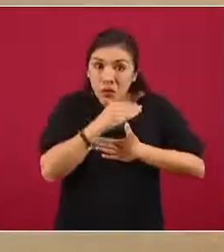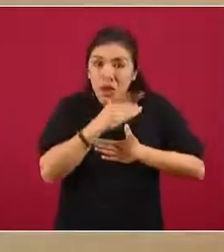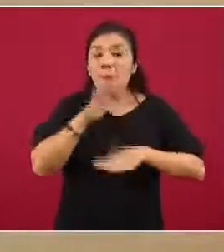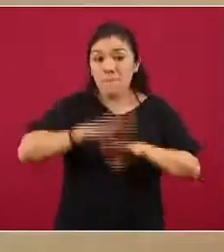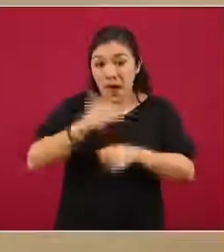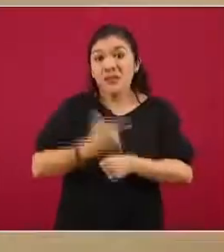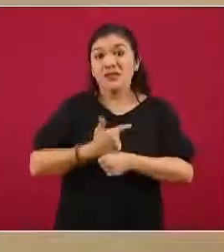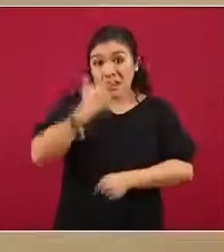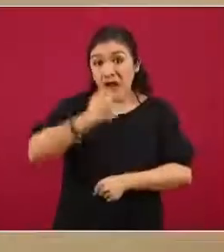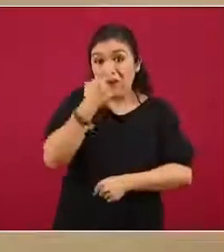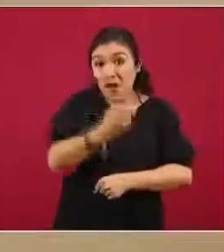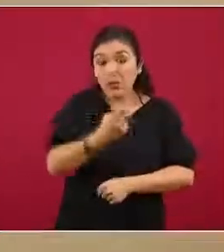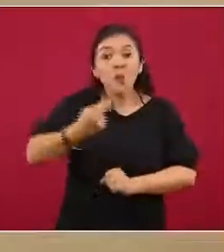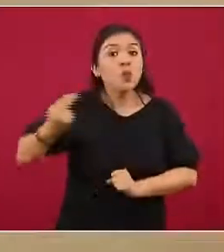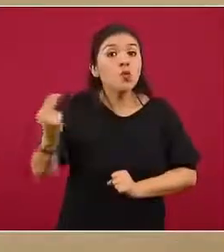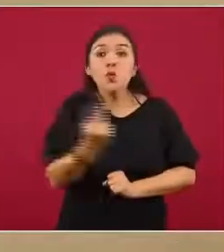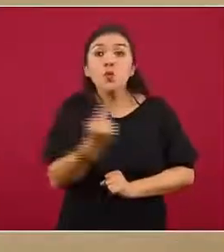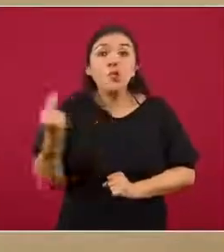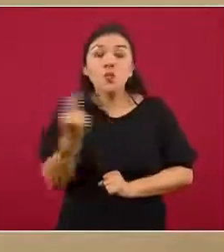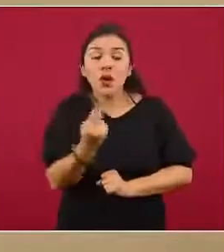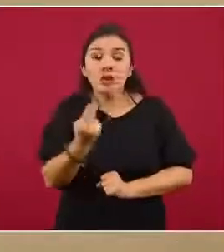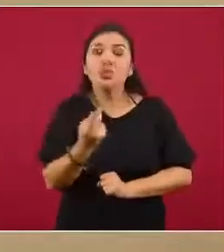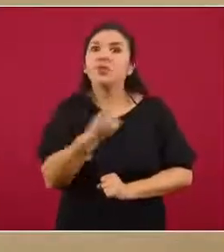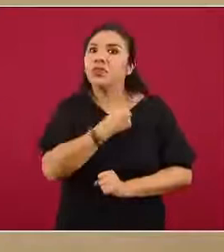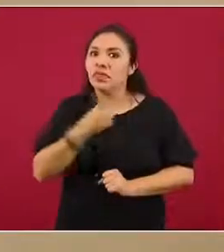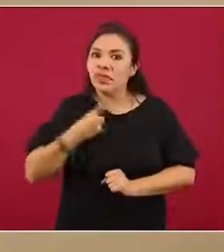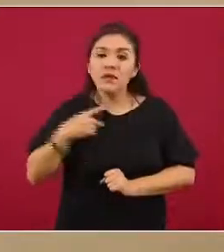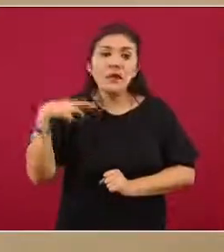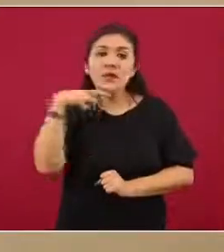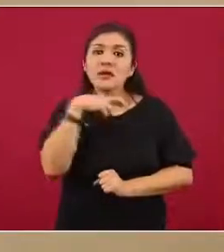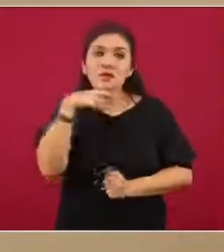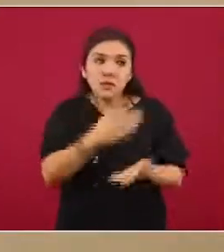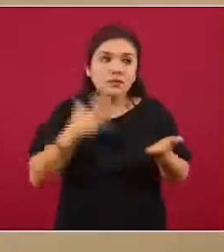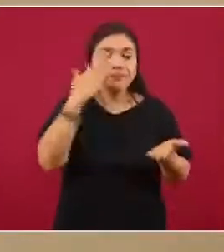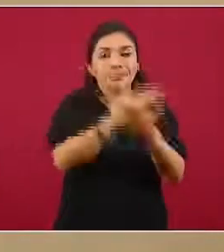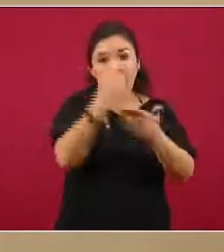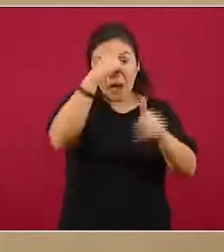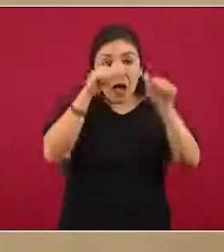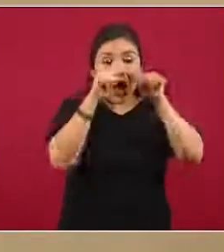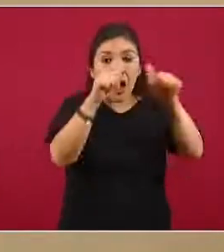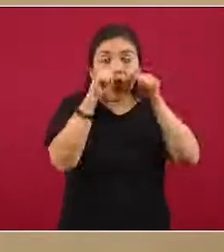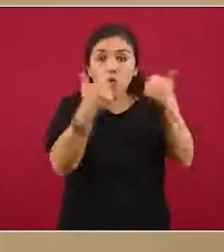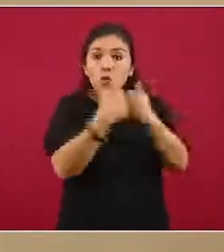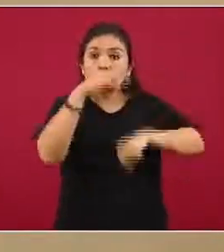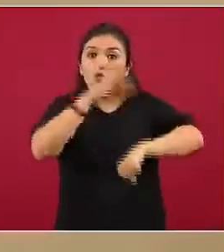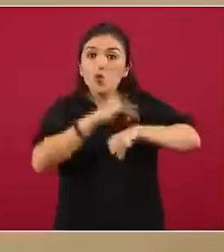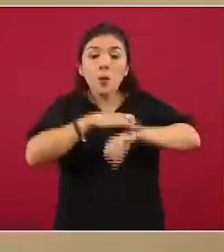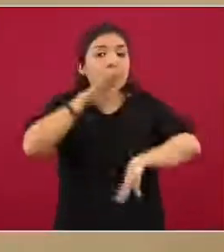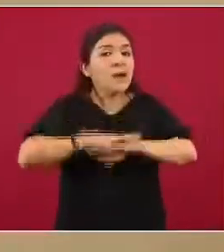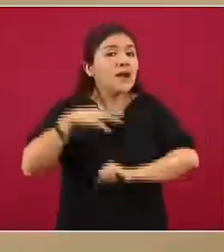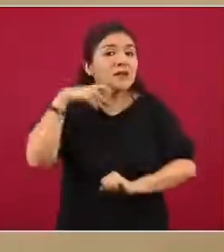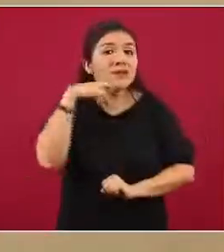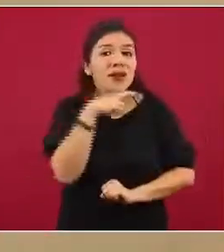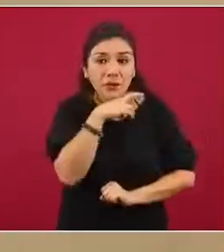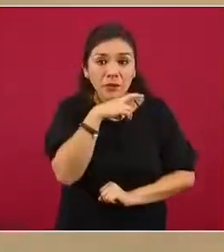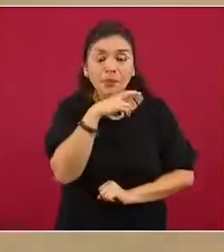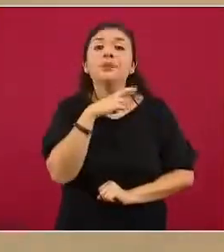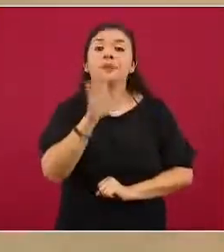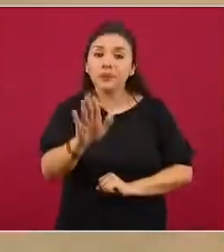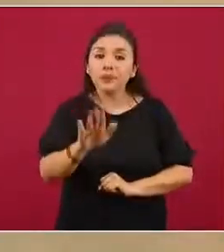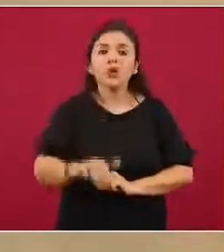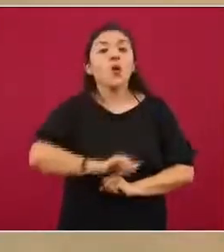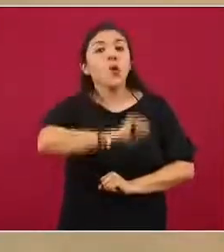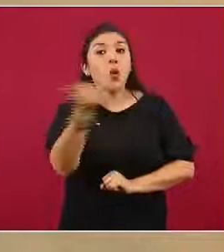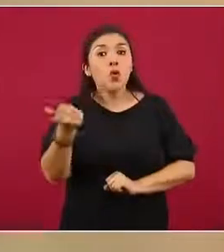más graves, es una urgencia. Esto tiene que ir a la atención de urgencias lo más rápido posible. Lo que no,